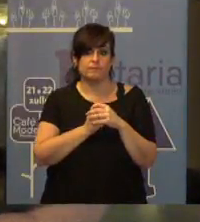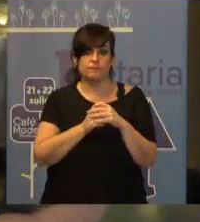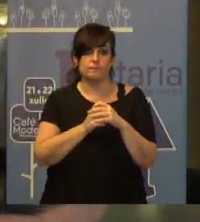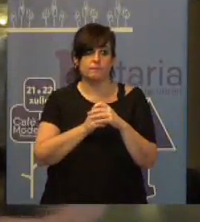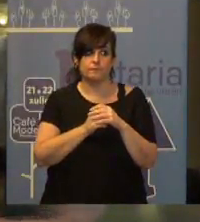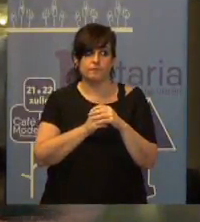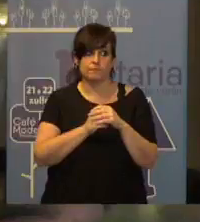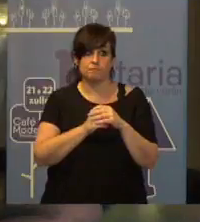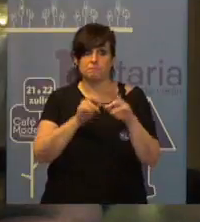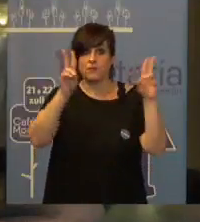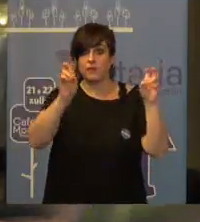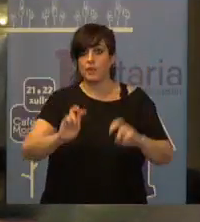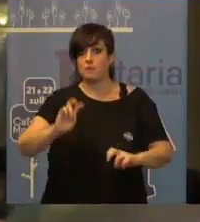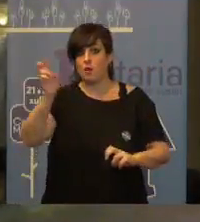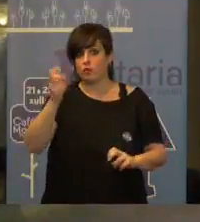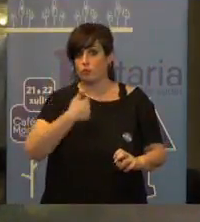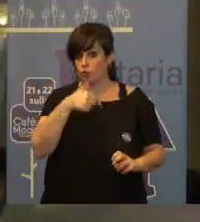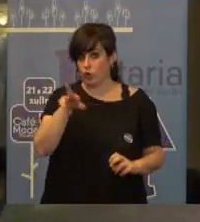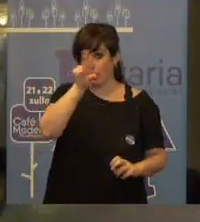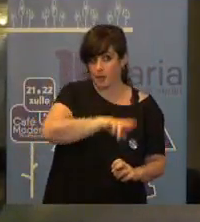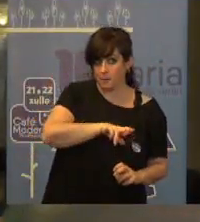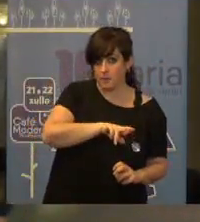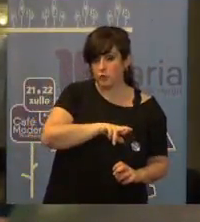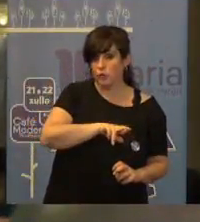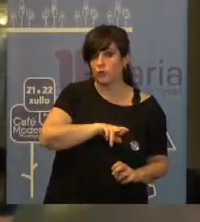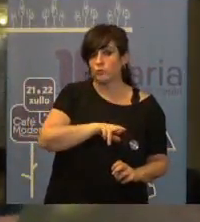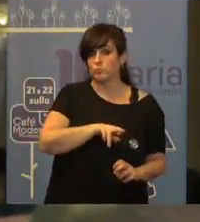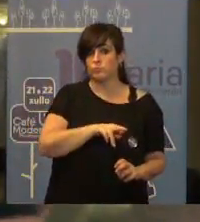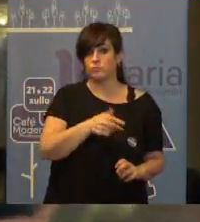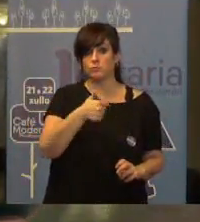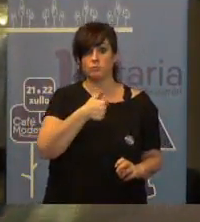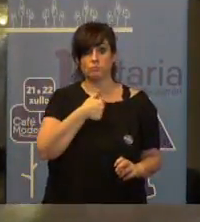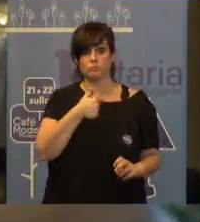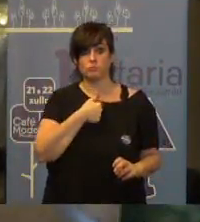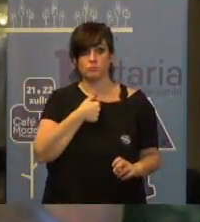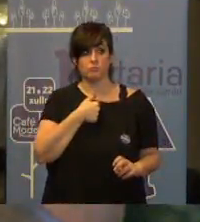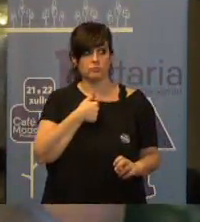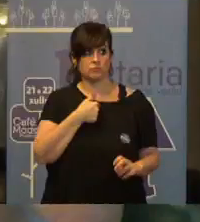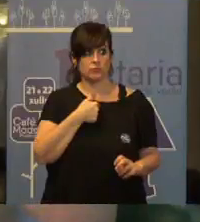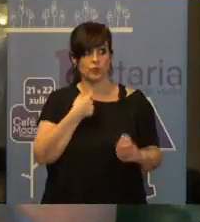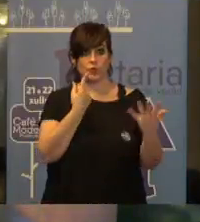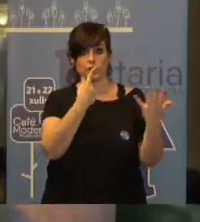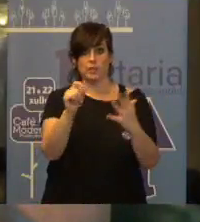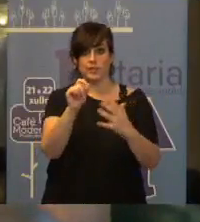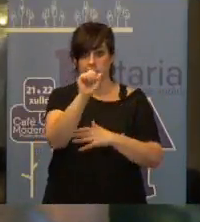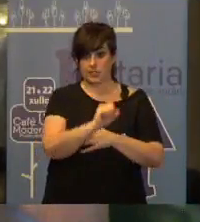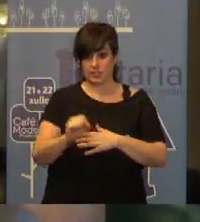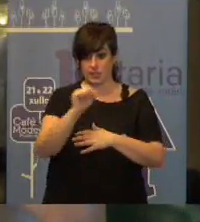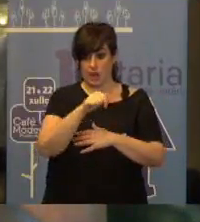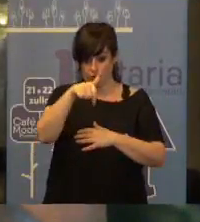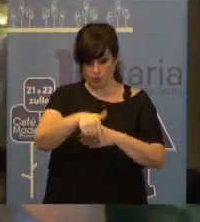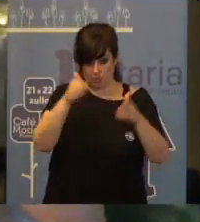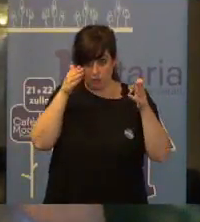programa, eu, repito, eu no que levo vou frisando 60 anos, e xa vamos sendo señores maiores